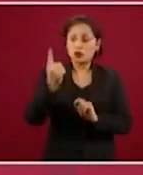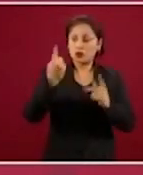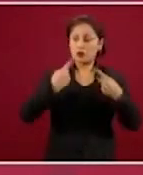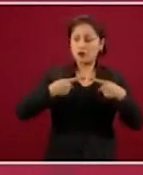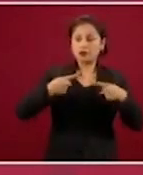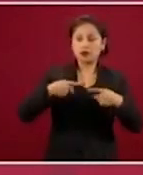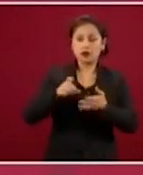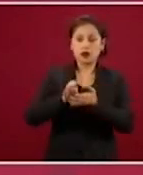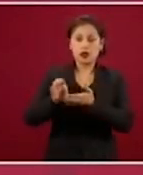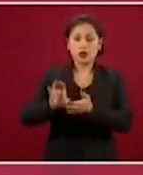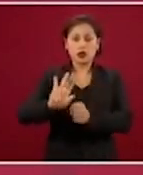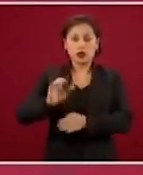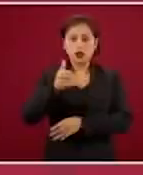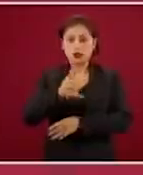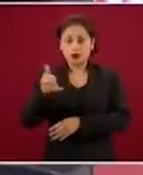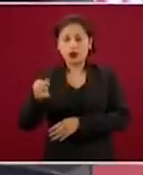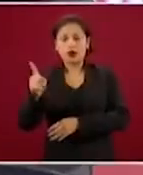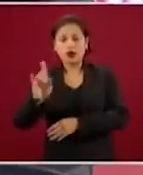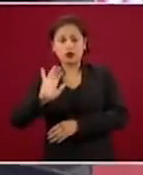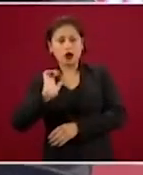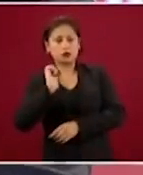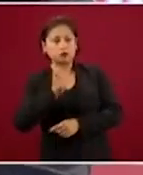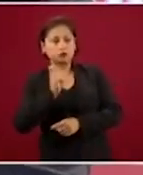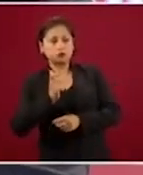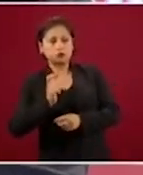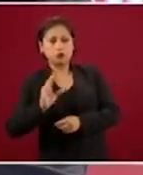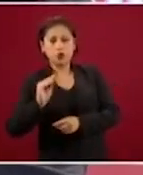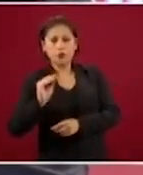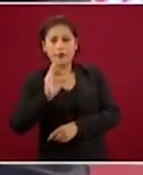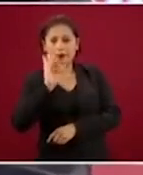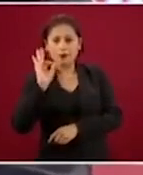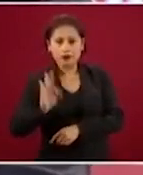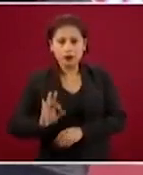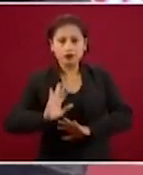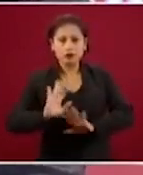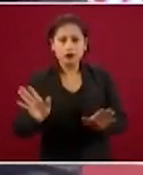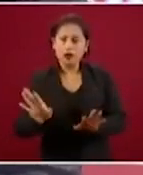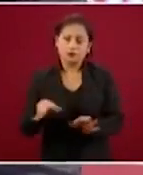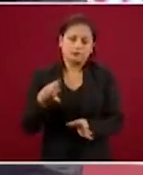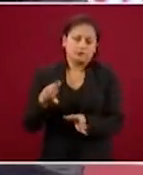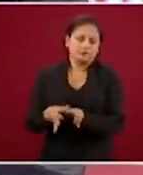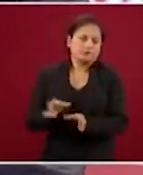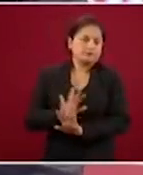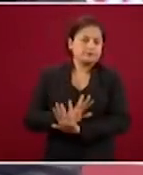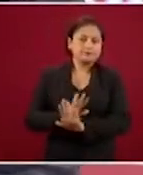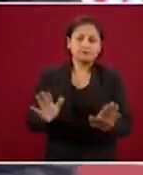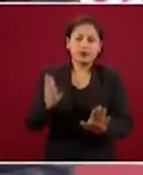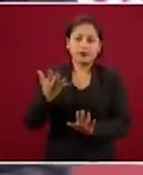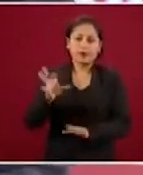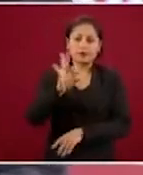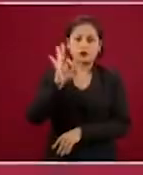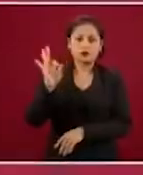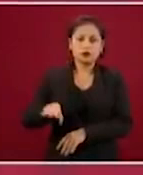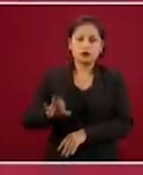se le está entregando su escritura hay una cita una